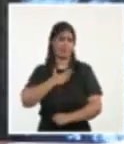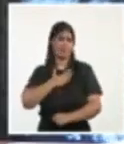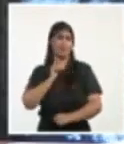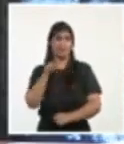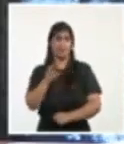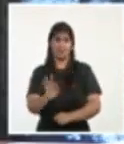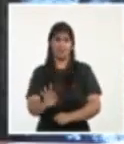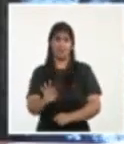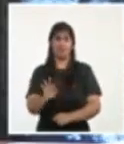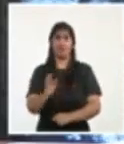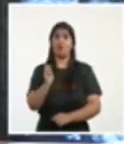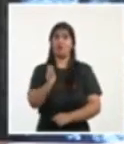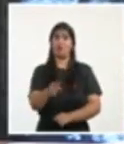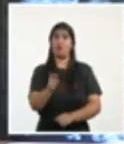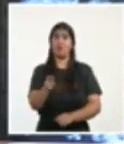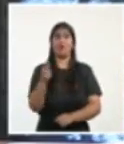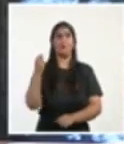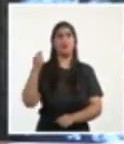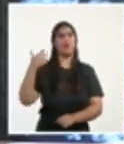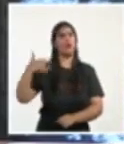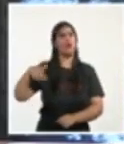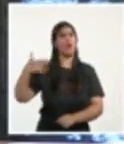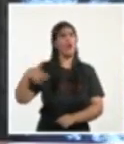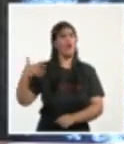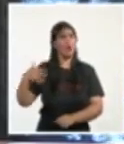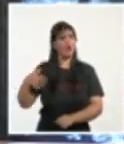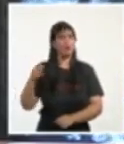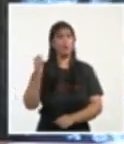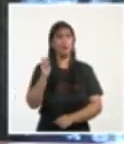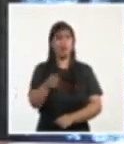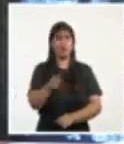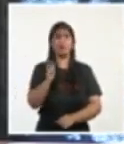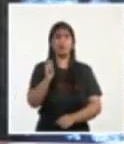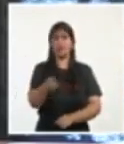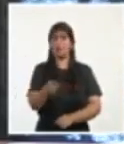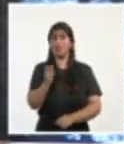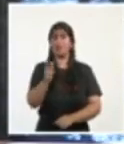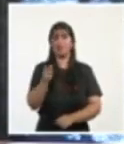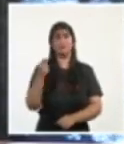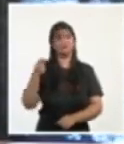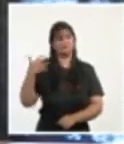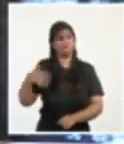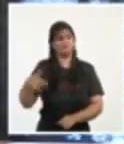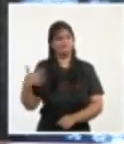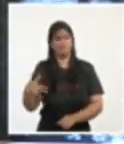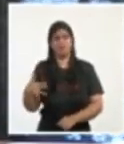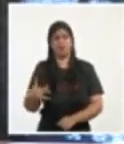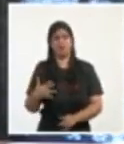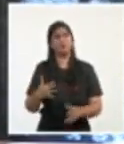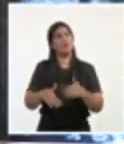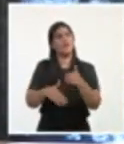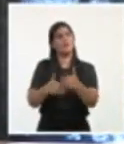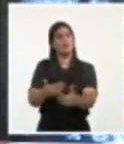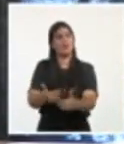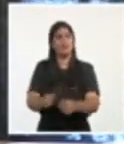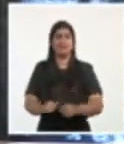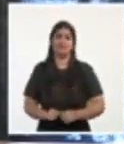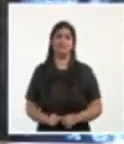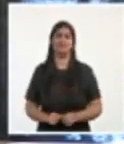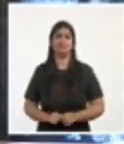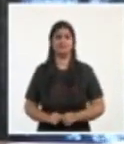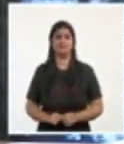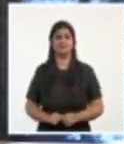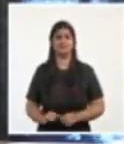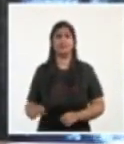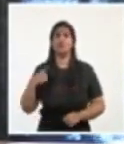adquirirlos y en muchos momentos atrasos para la adquisición de los medicamentos, lo que nos pone en situaciones muy complejas, pero buscando